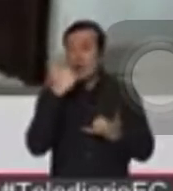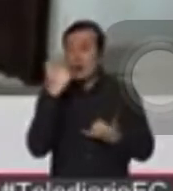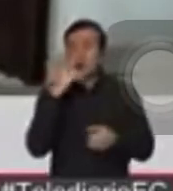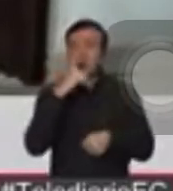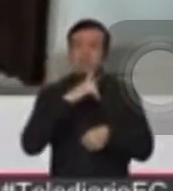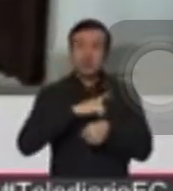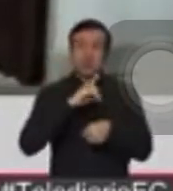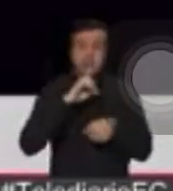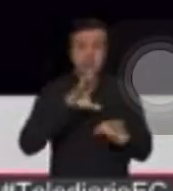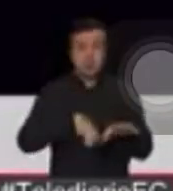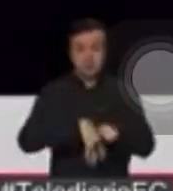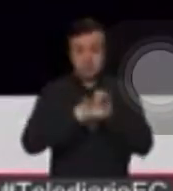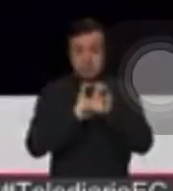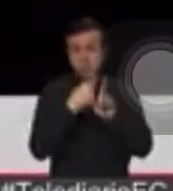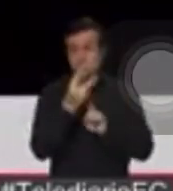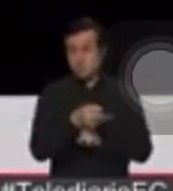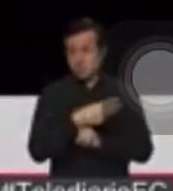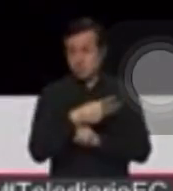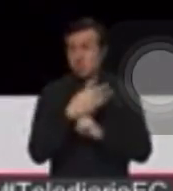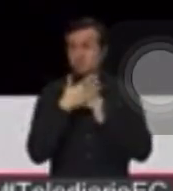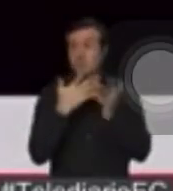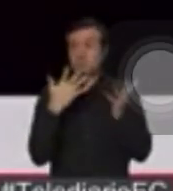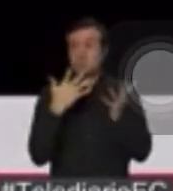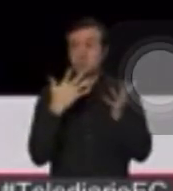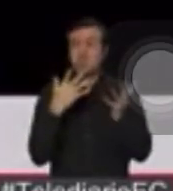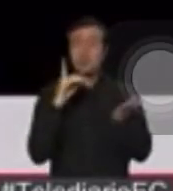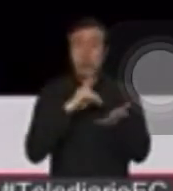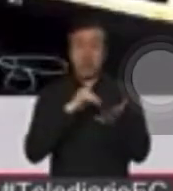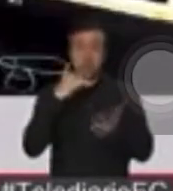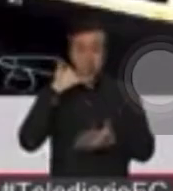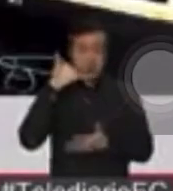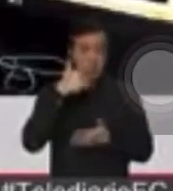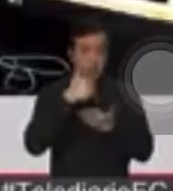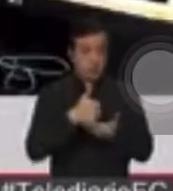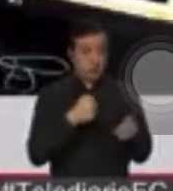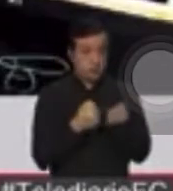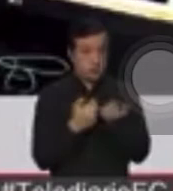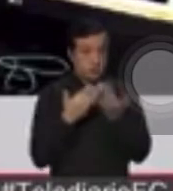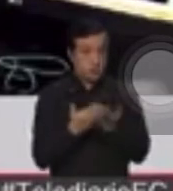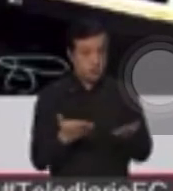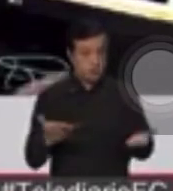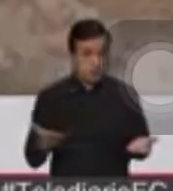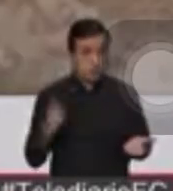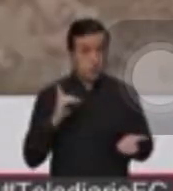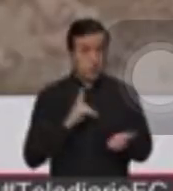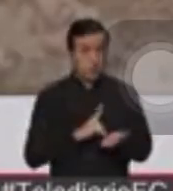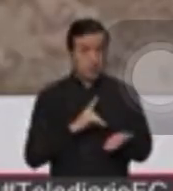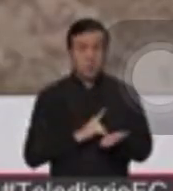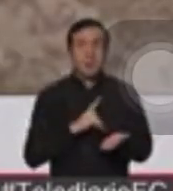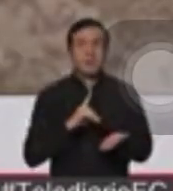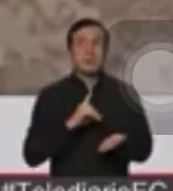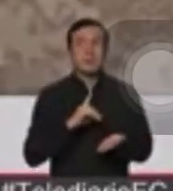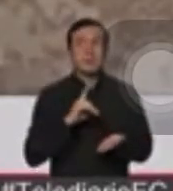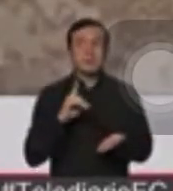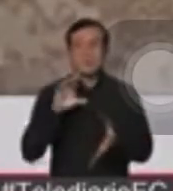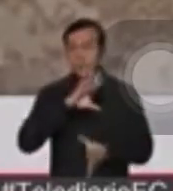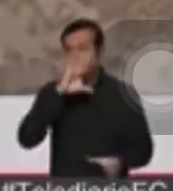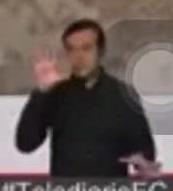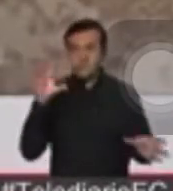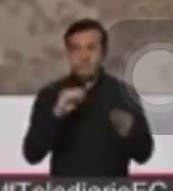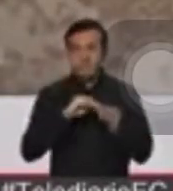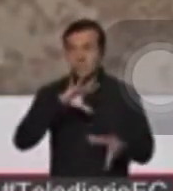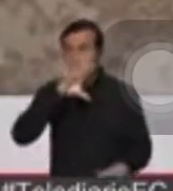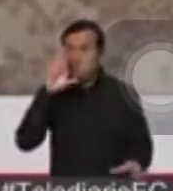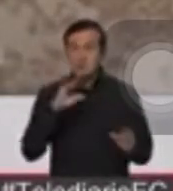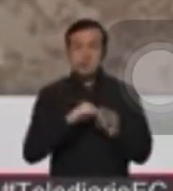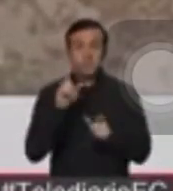web. En estos casos, la telemedicina puede ayudar, afirma la doctora Milady Pareja. Podríamos decir que de la totalidad de los